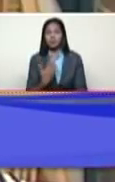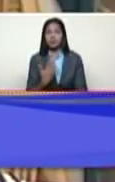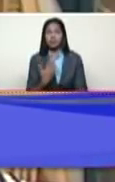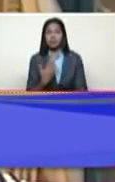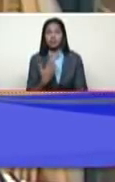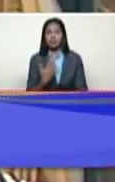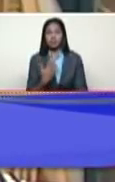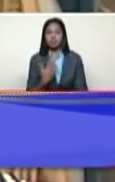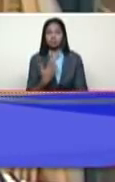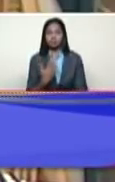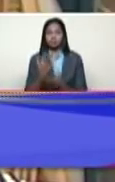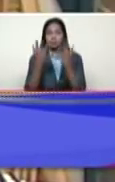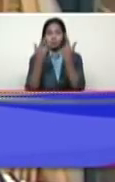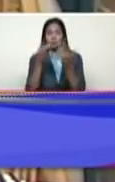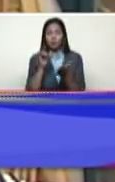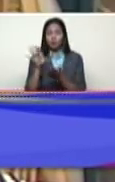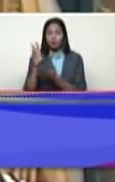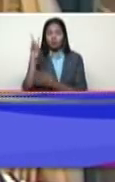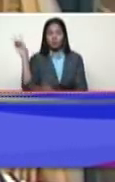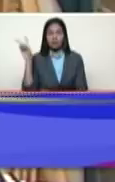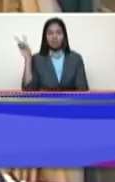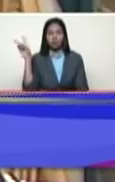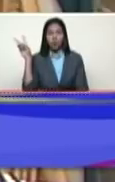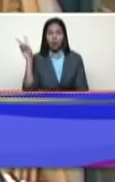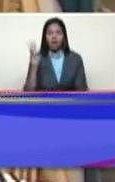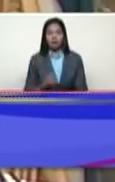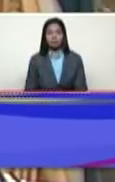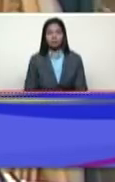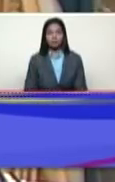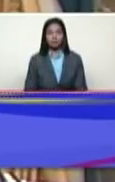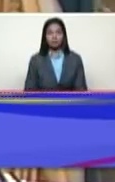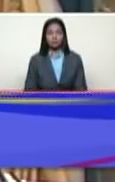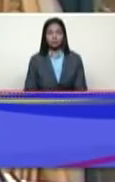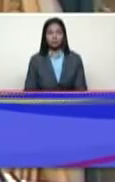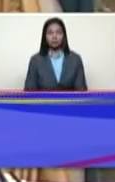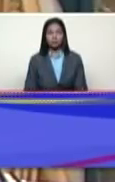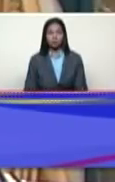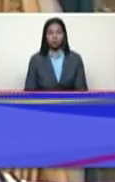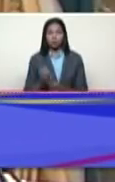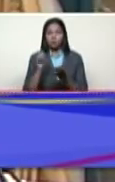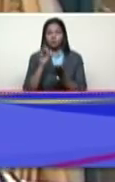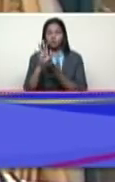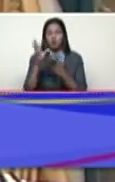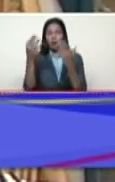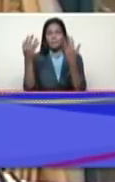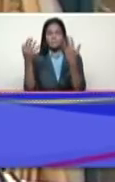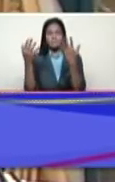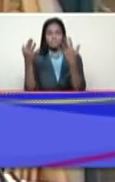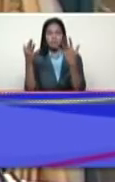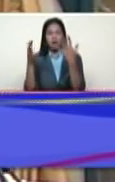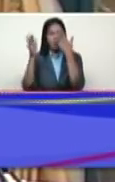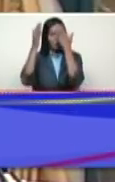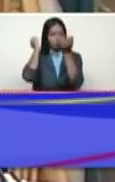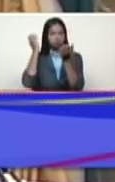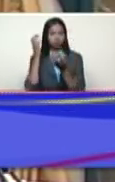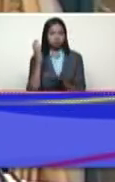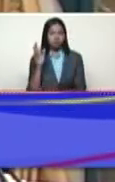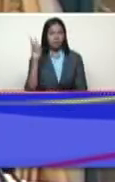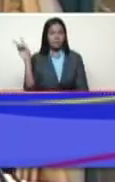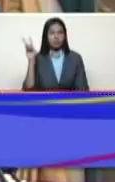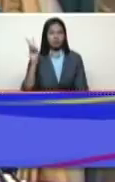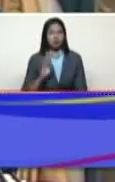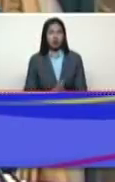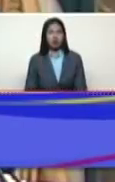Off Venezuela. Fuera las manos, Trump, de Venezuela. Fuera las manos, imperialistas, de Venezuela. Así que